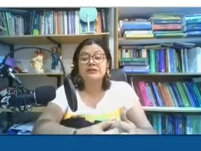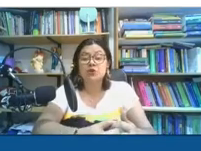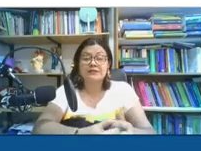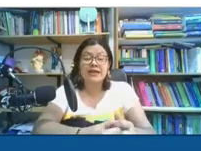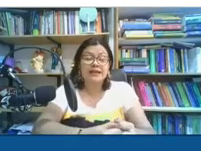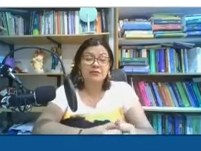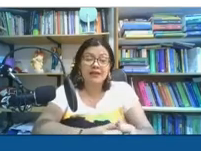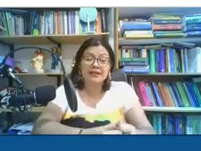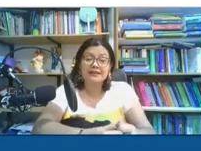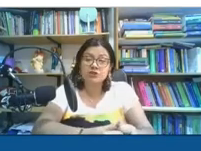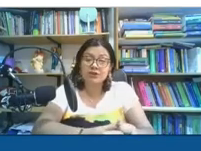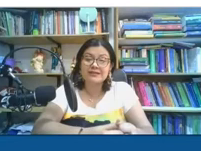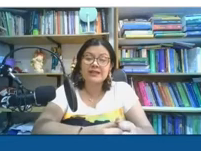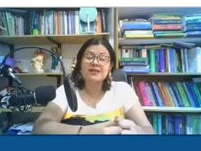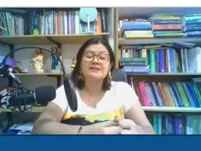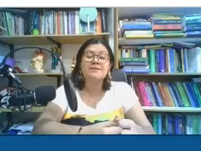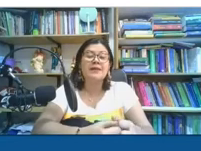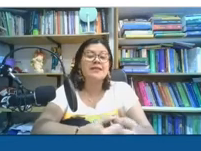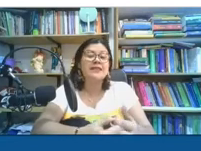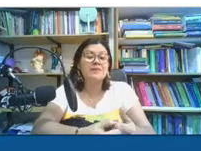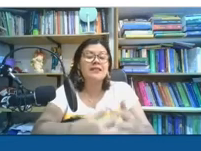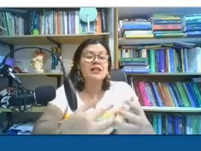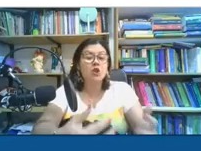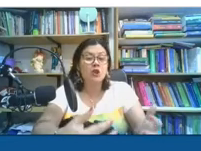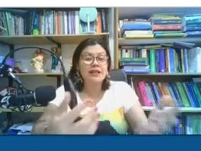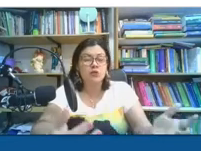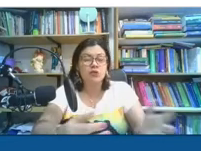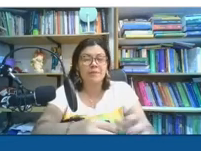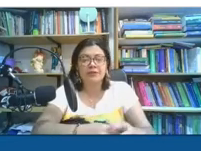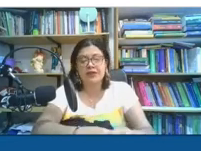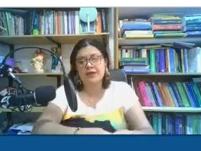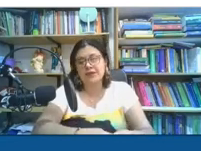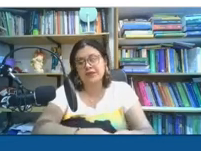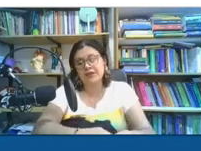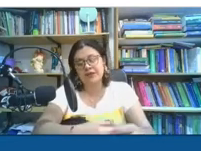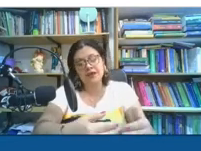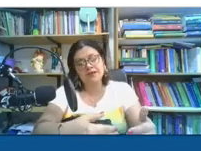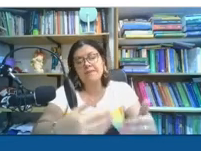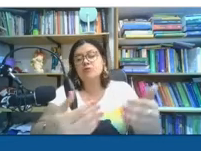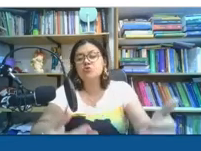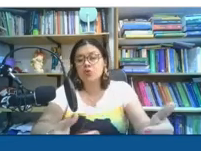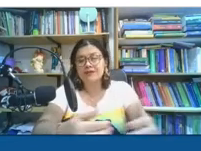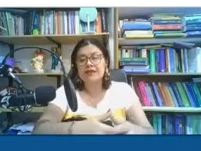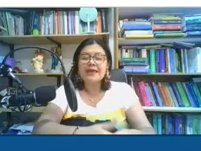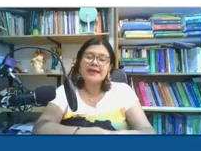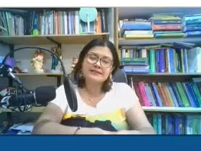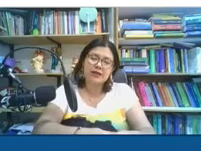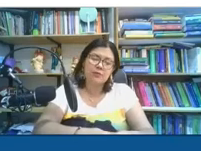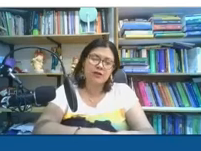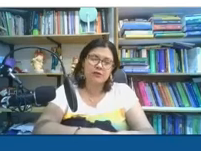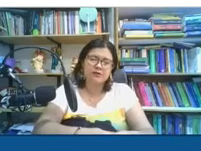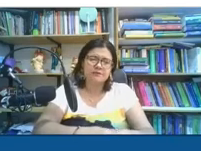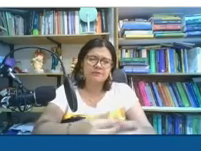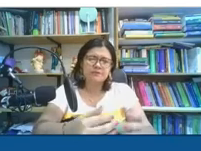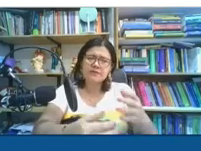decisiones recuerda que las decisiones activas dependen también del rol en que tú te parte de postule es en estas